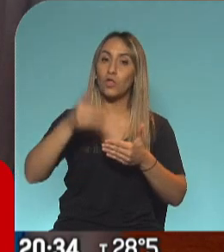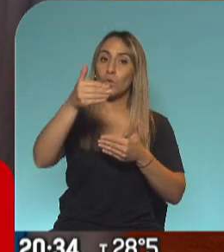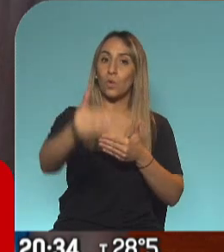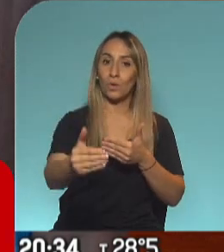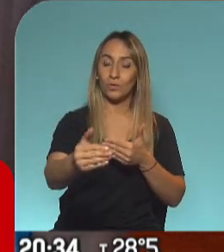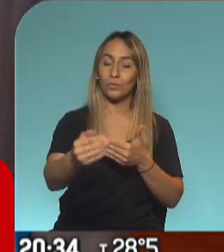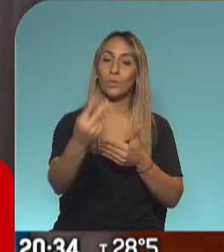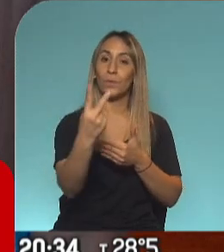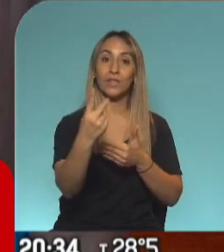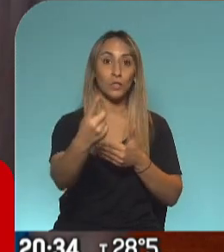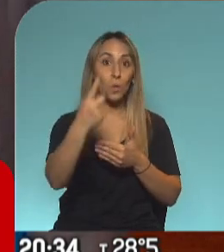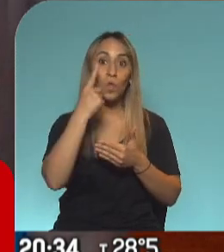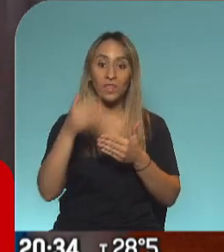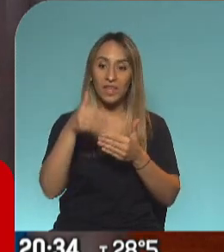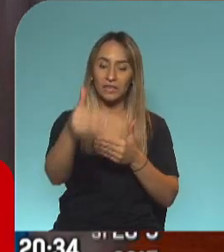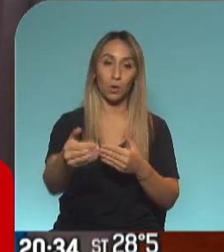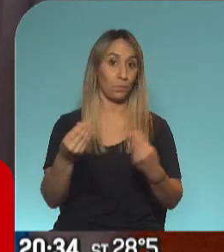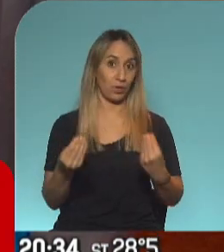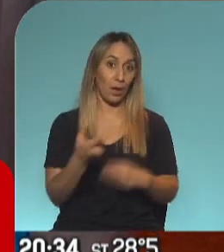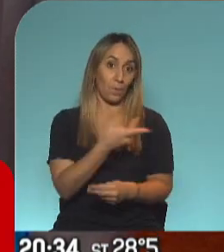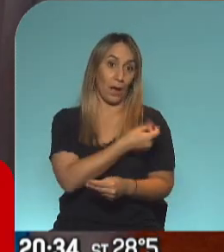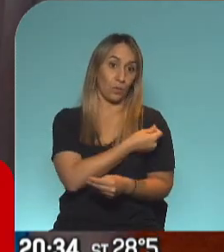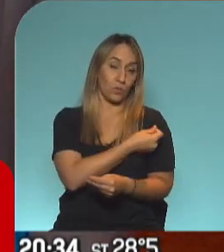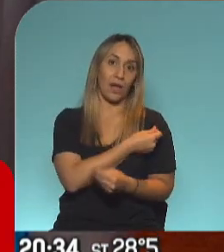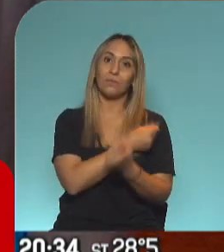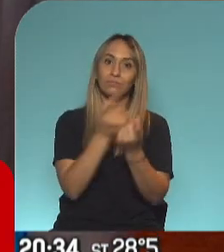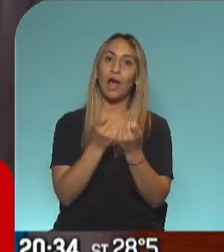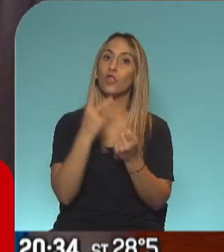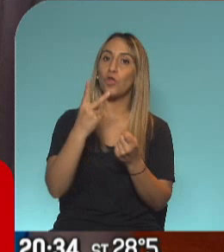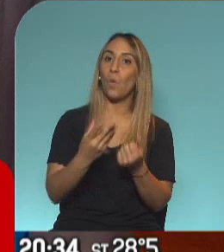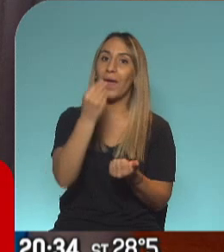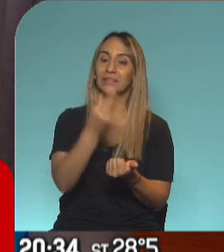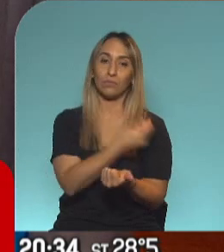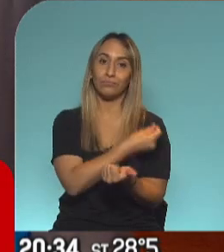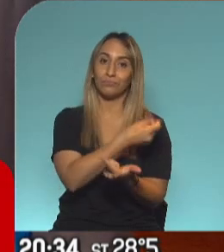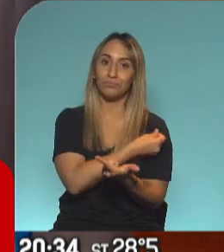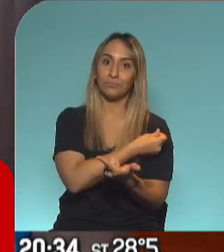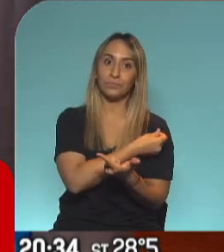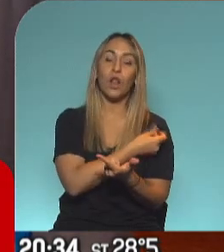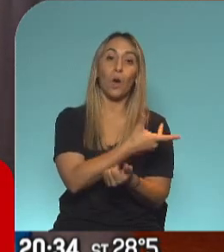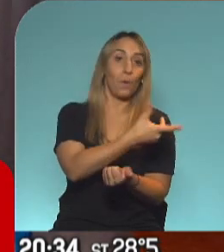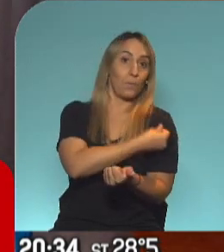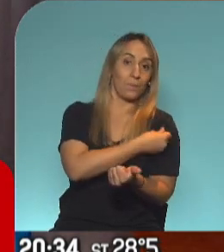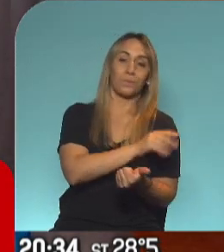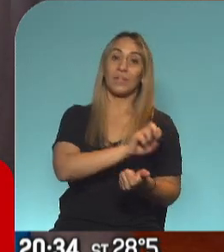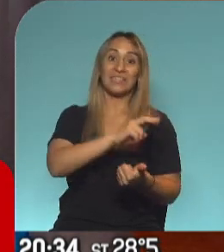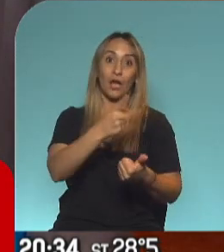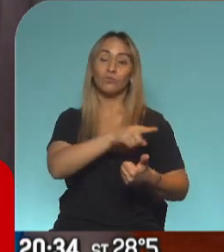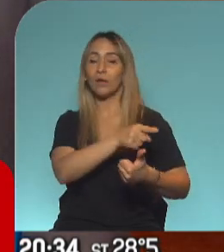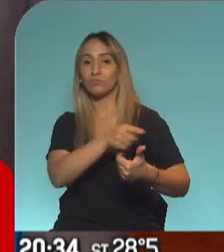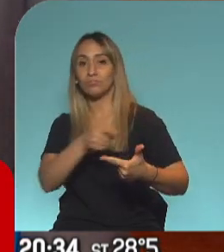estas vacunas rusas necesitan dos dosis y tienen que haber una prolongación de 21 días, en el caso de que no haya un vuelo